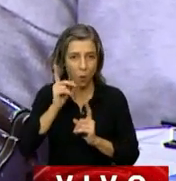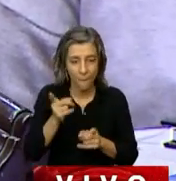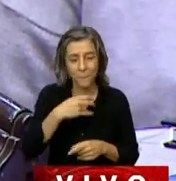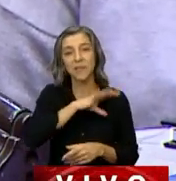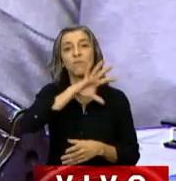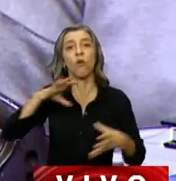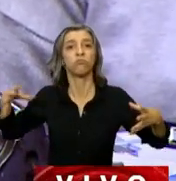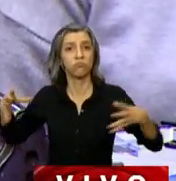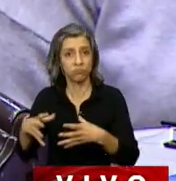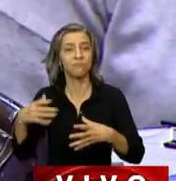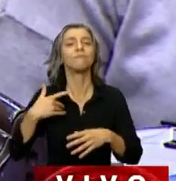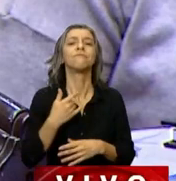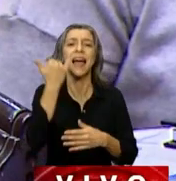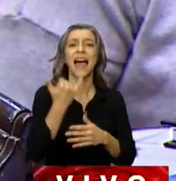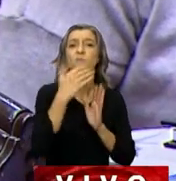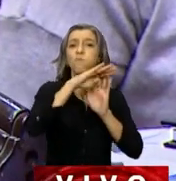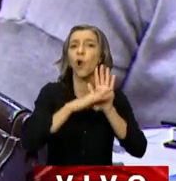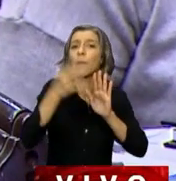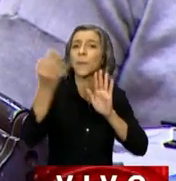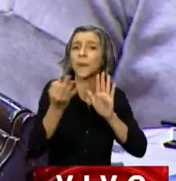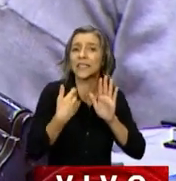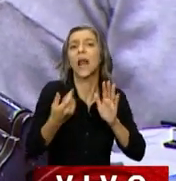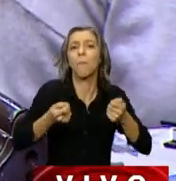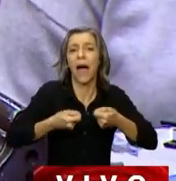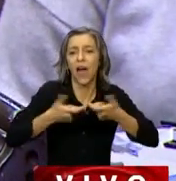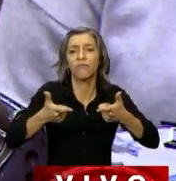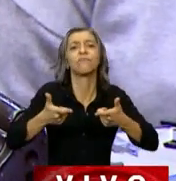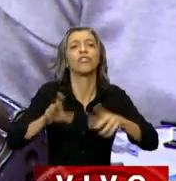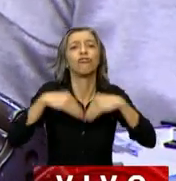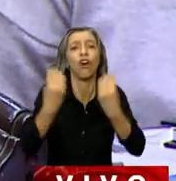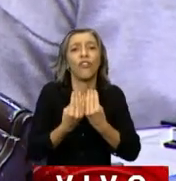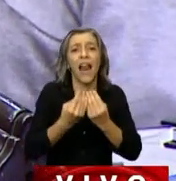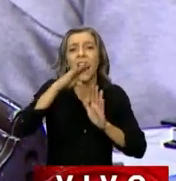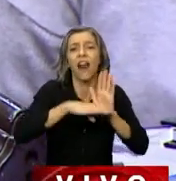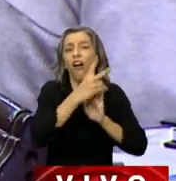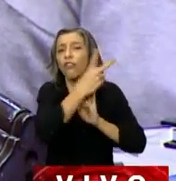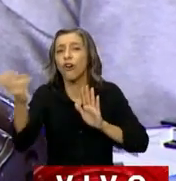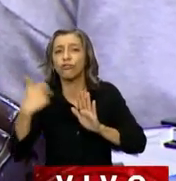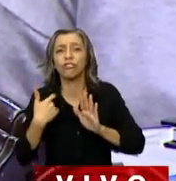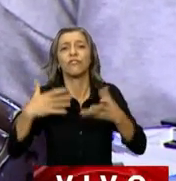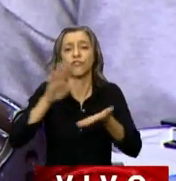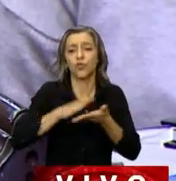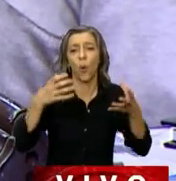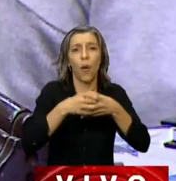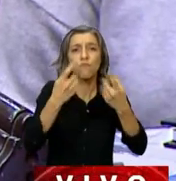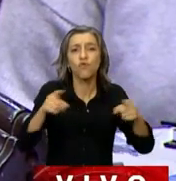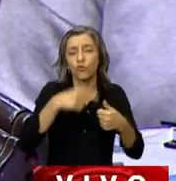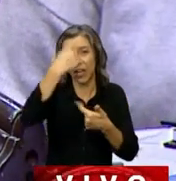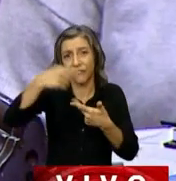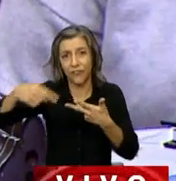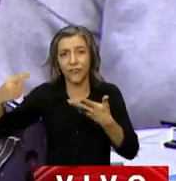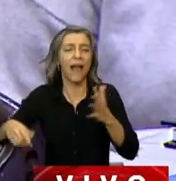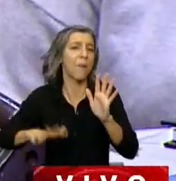de subsidios, programas de fomento, se alcanzan más de 200 proyectos musicales de diferentes géneros en todo el territorio de la